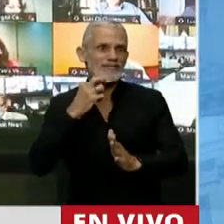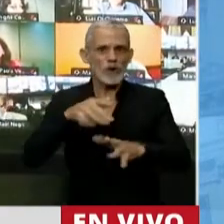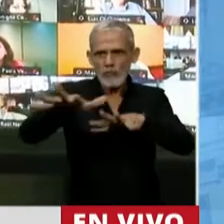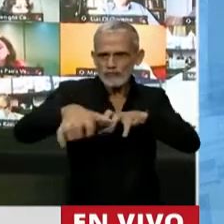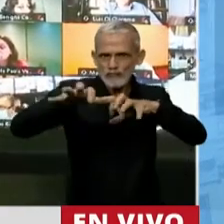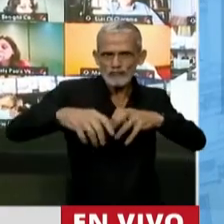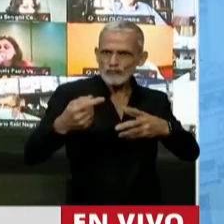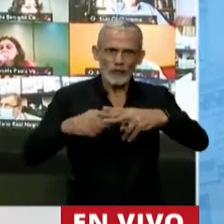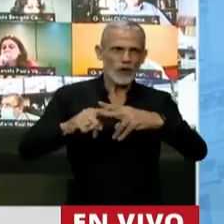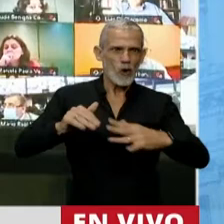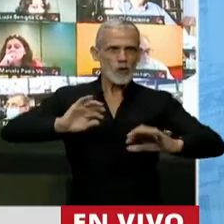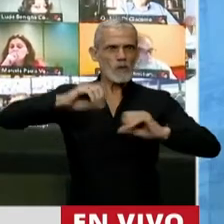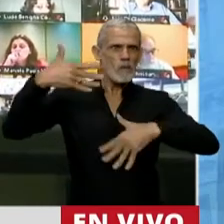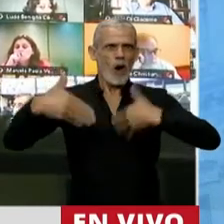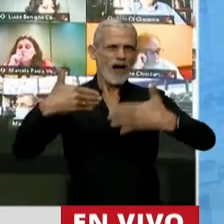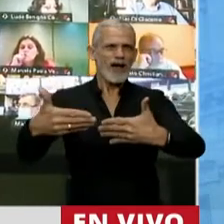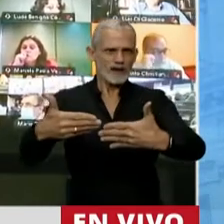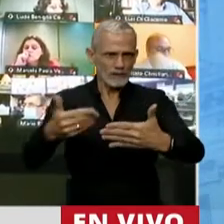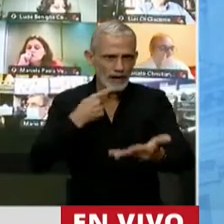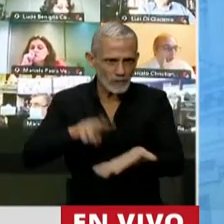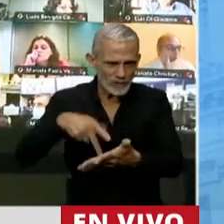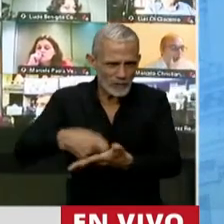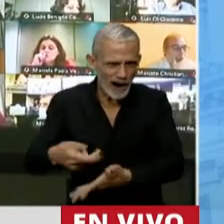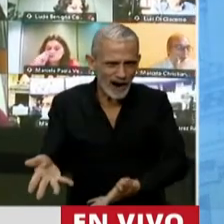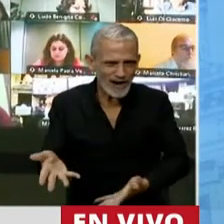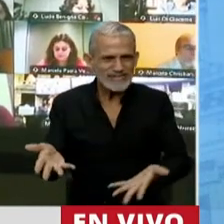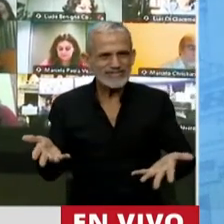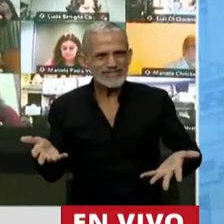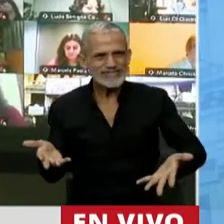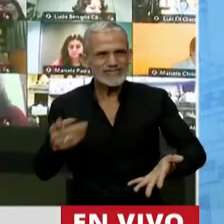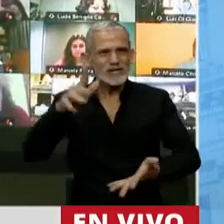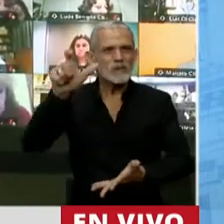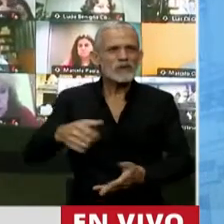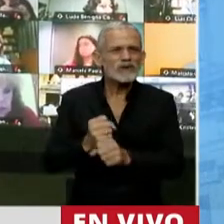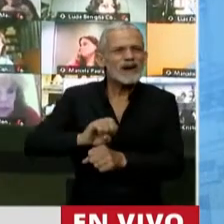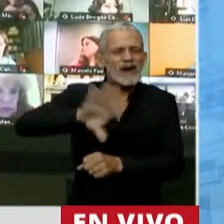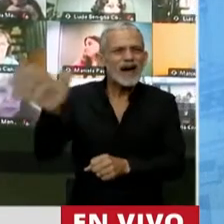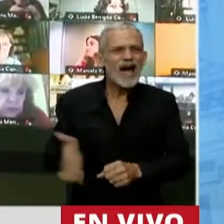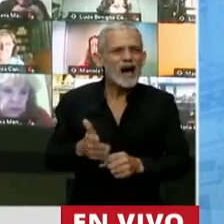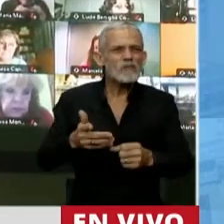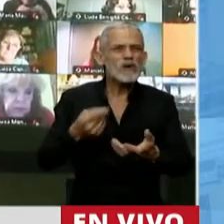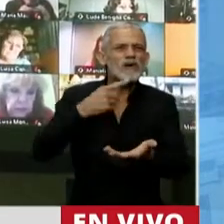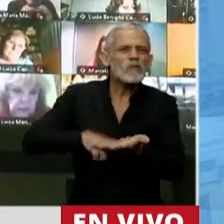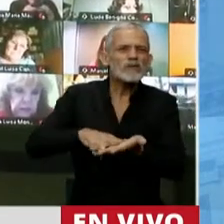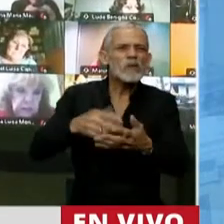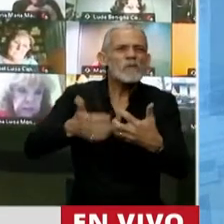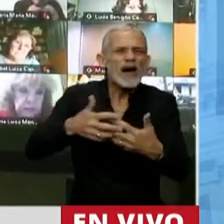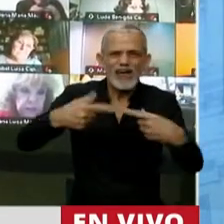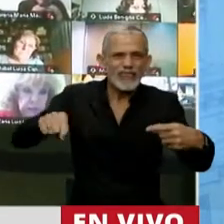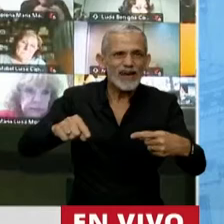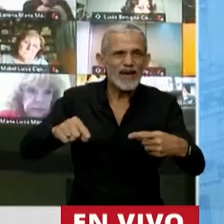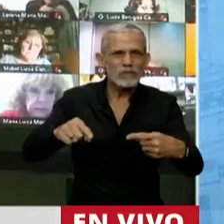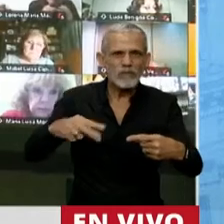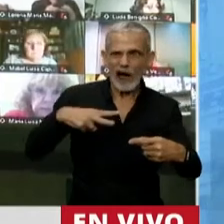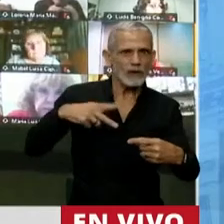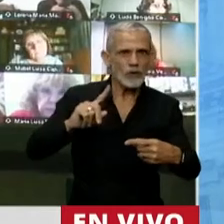cosechadora con alta tecnología, iba a entrar este impuesto. Y estamos hablando de este impuesto a máquinas de trabajar, a gente que